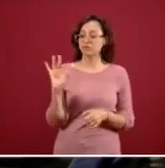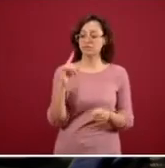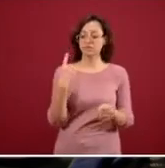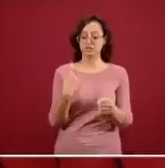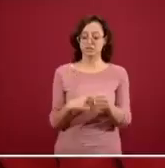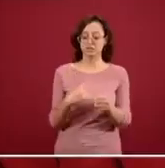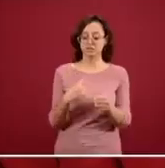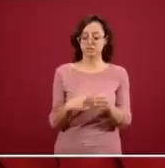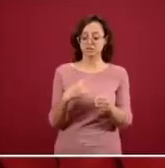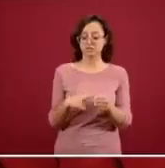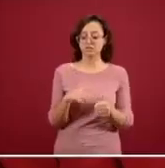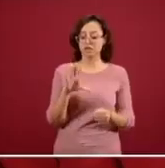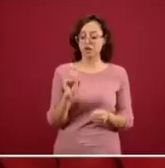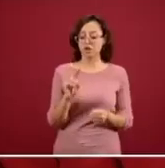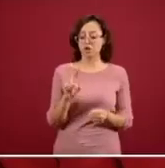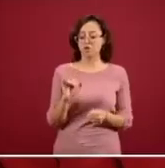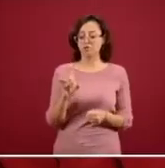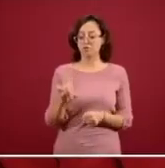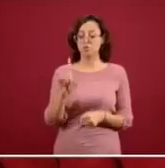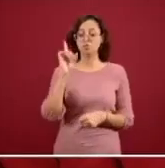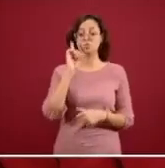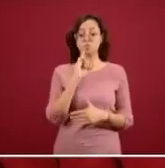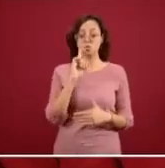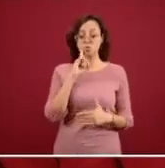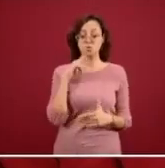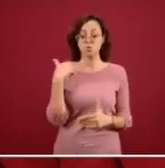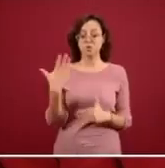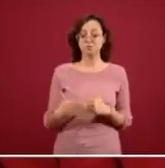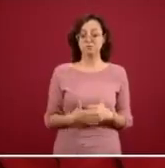enfermedad tipo COVID, una mujer embarazada,